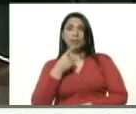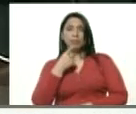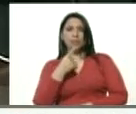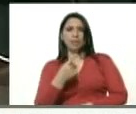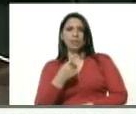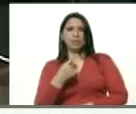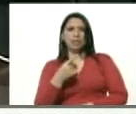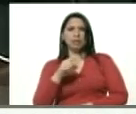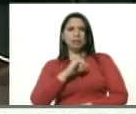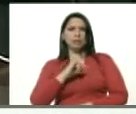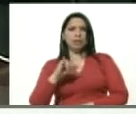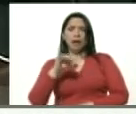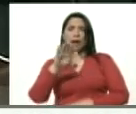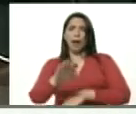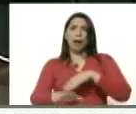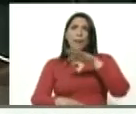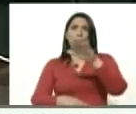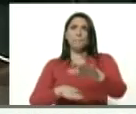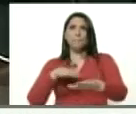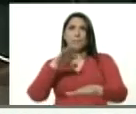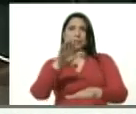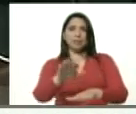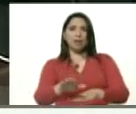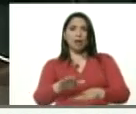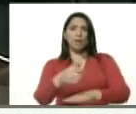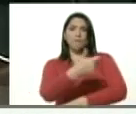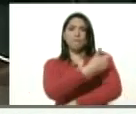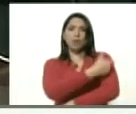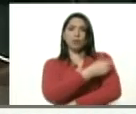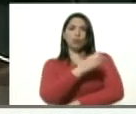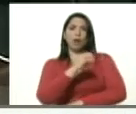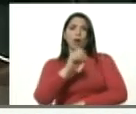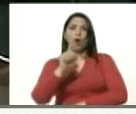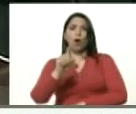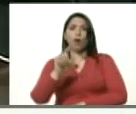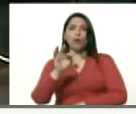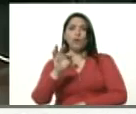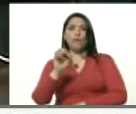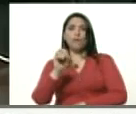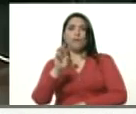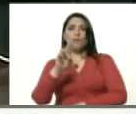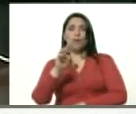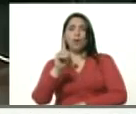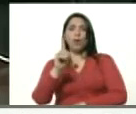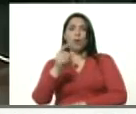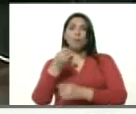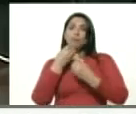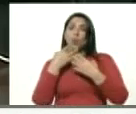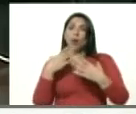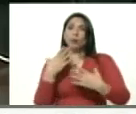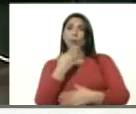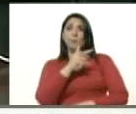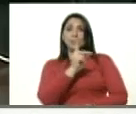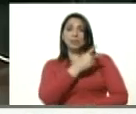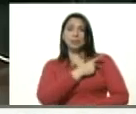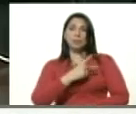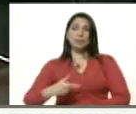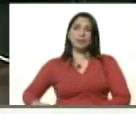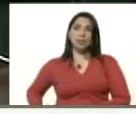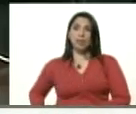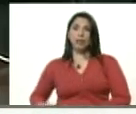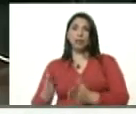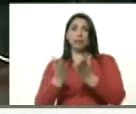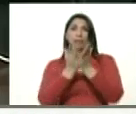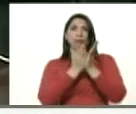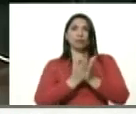han avanzado con la vacuna de Oxford. Bueno, la vicepresidenta estudió en Oxford y ha entrado